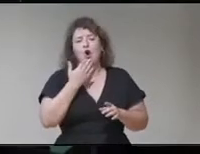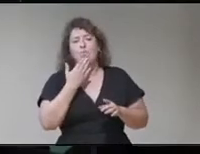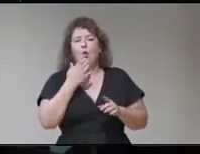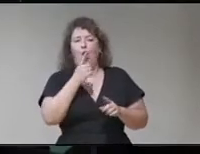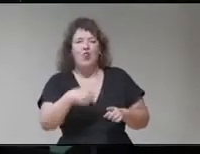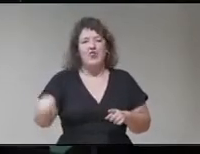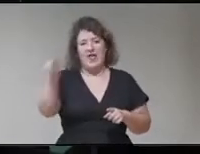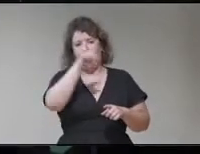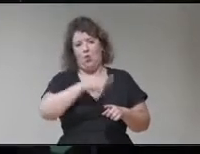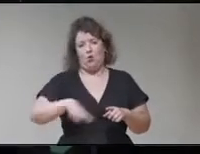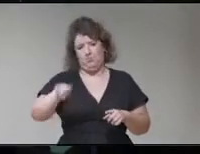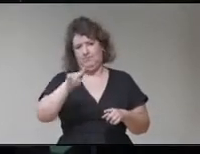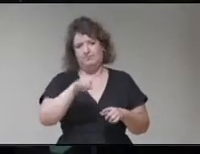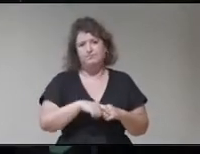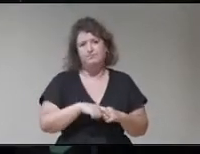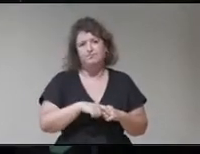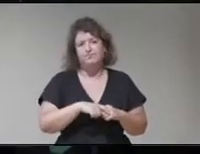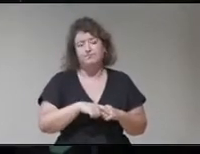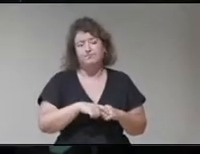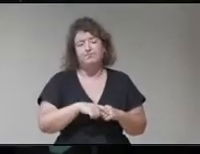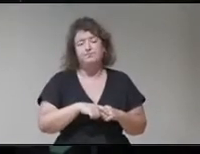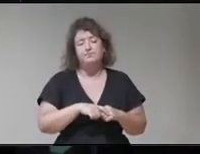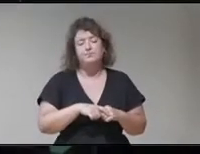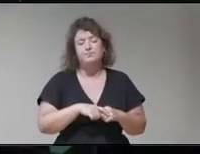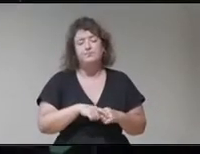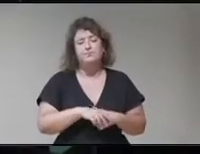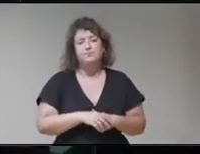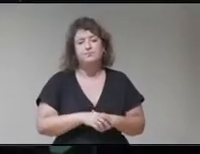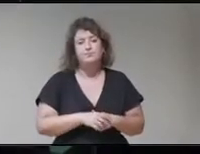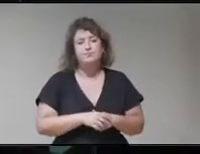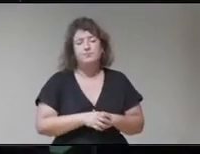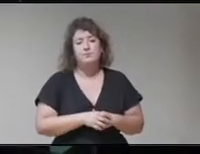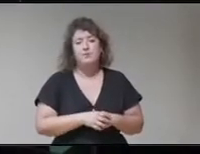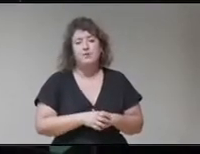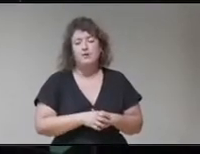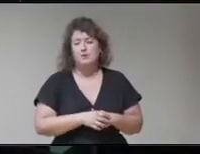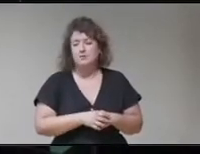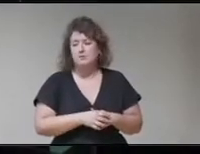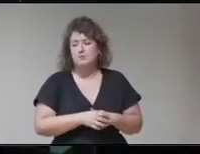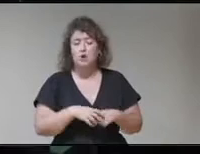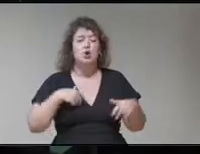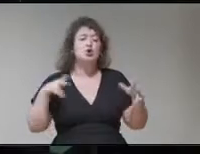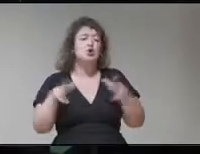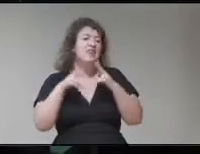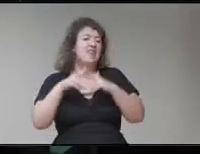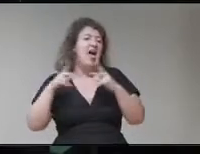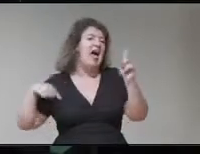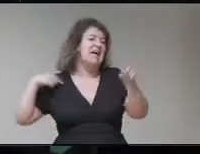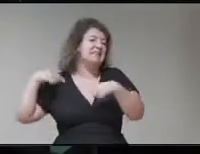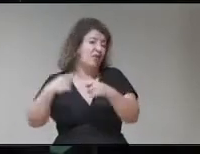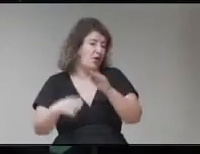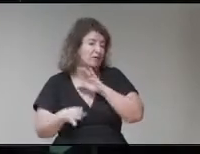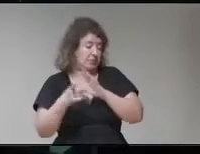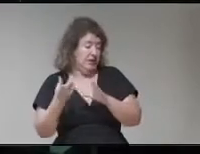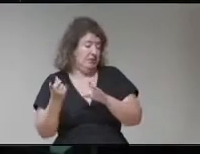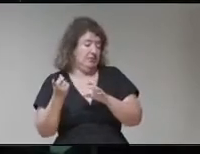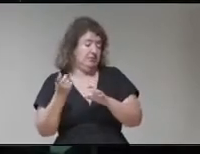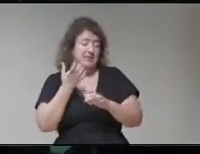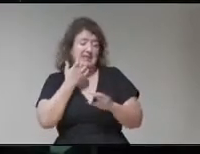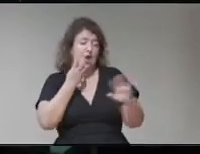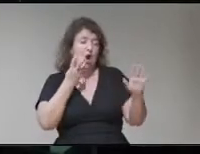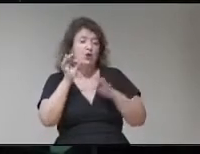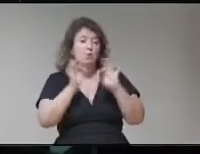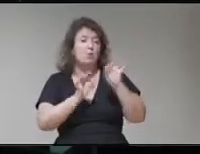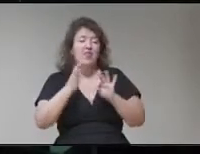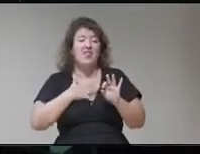círculo vicioso, que es el siguiente. Si tú estás en una sociedad tradicional, pues básicamente el 80%